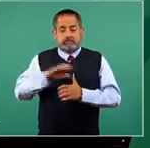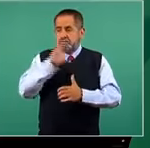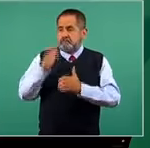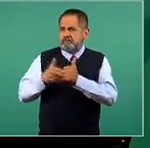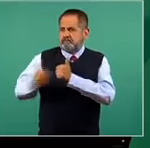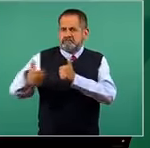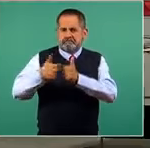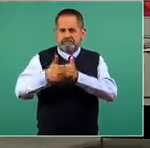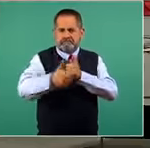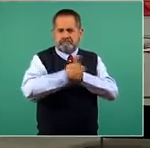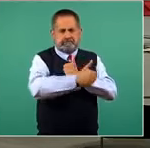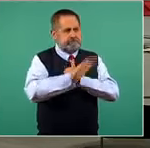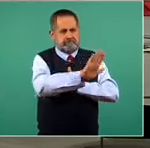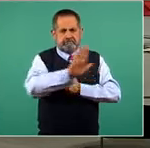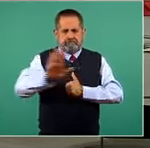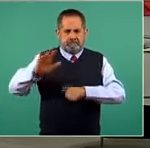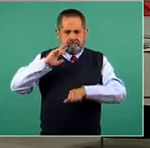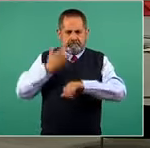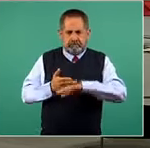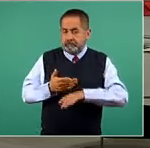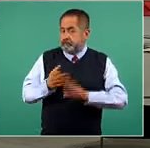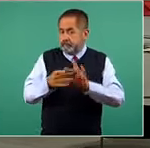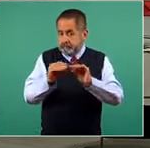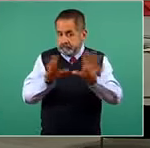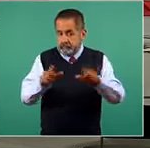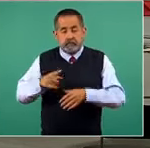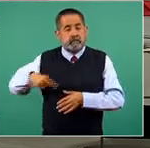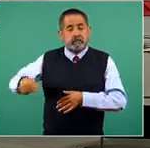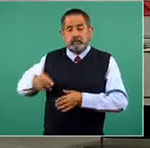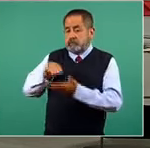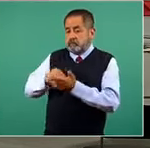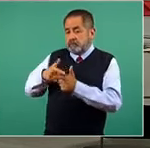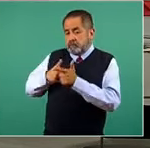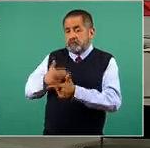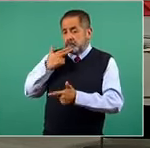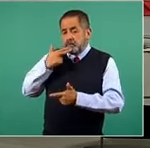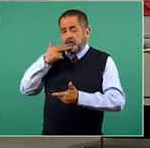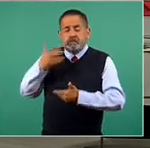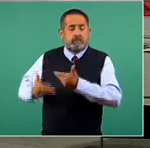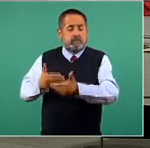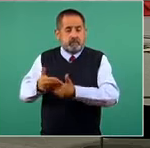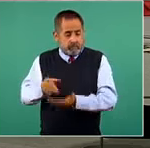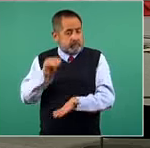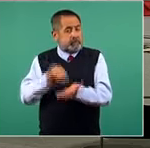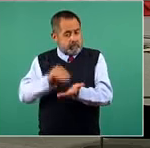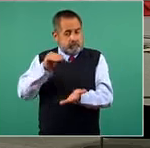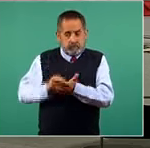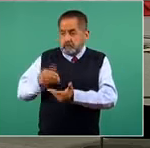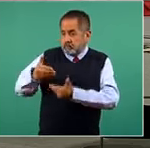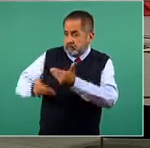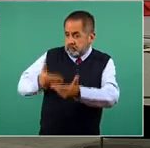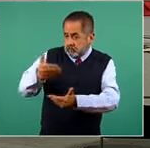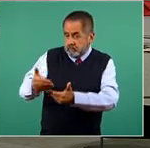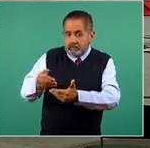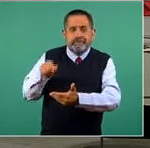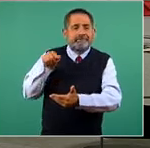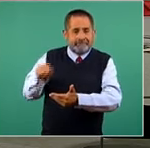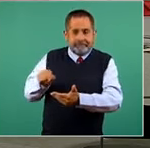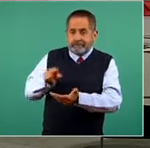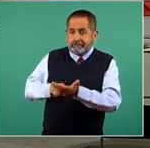que quede muy claro, los servicios no han dejado de funcionar. Y mientras están funcionando, los estamos